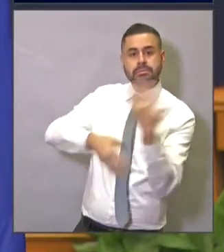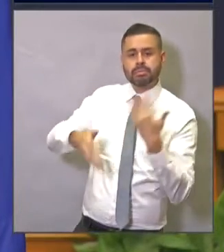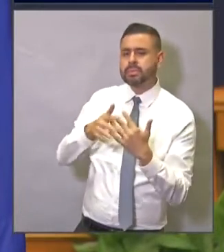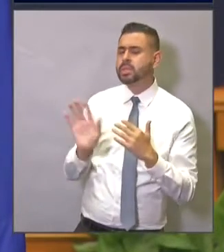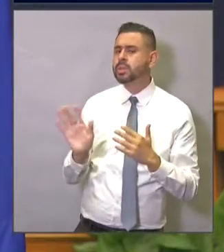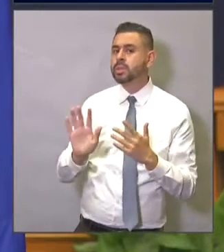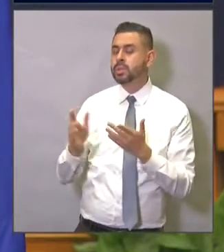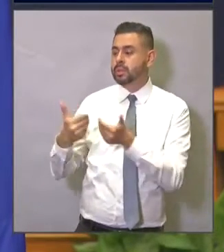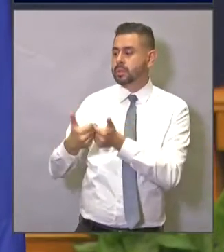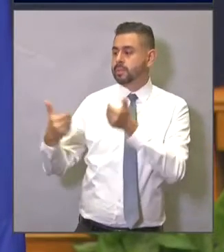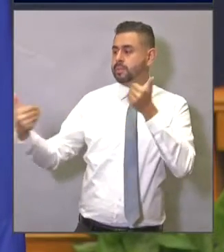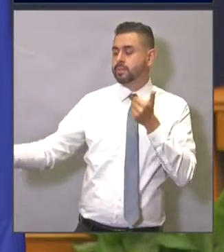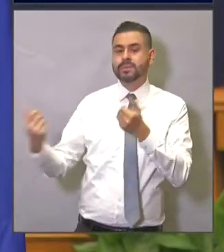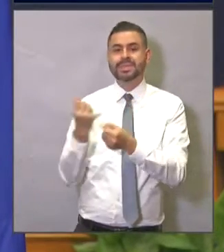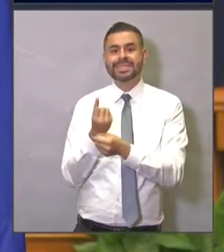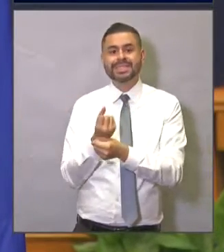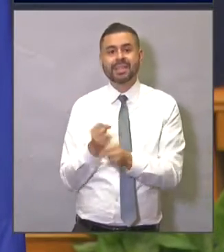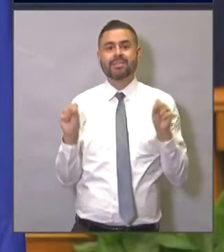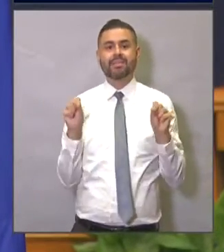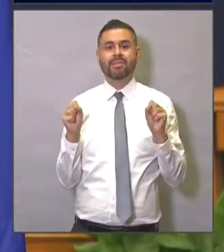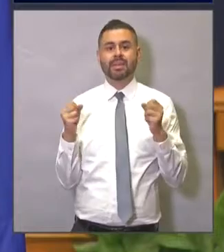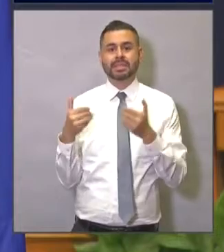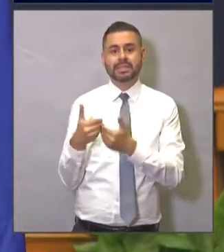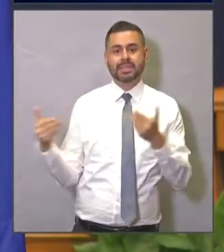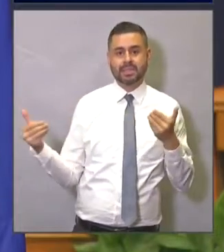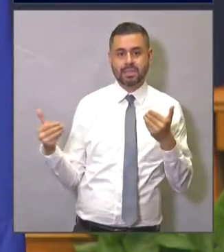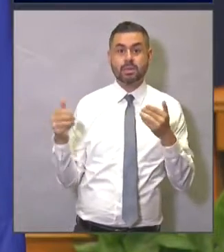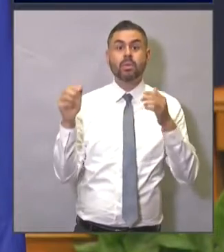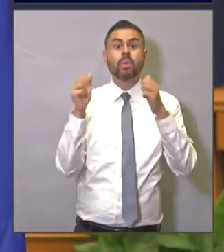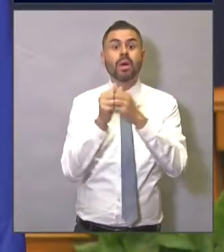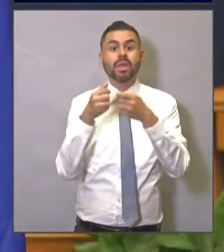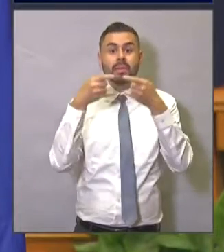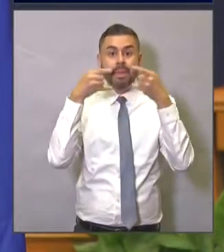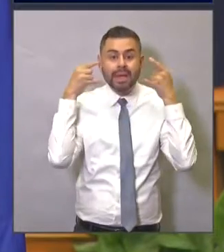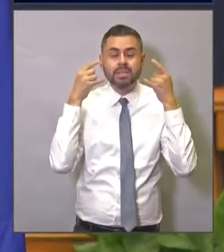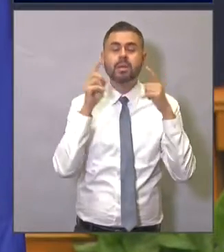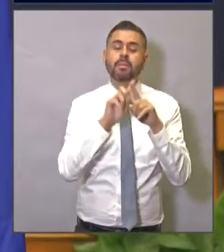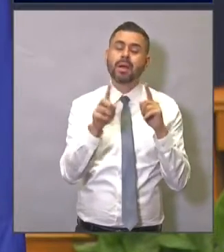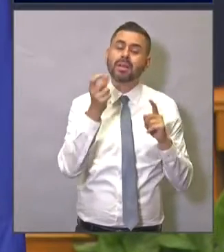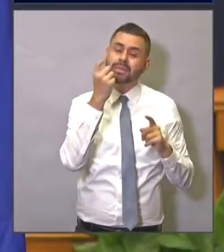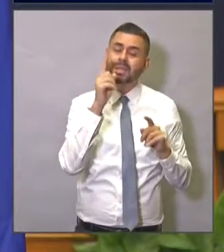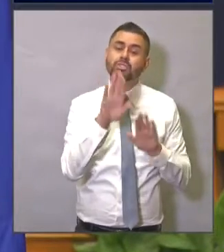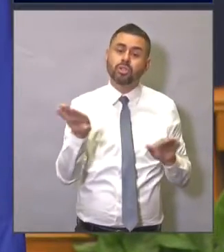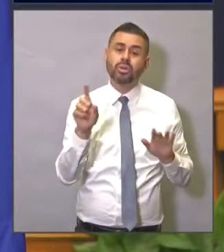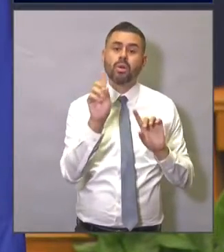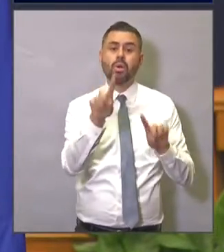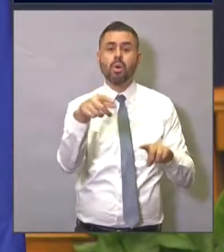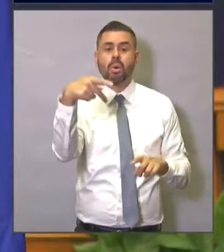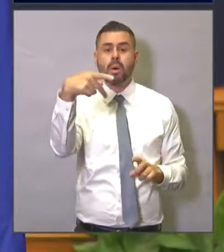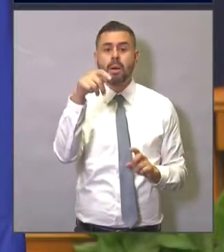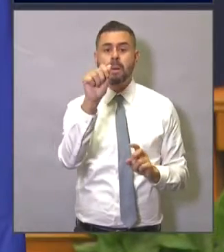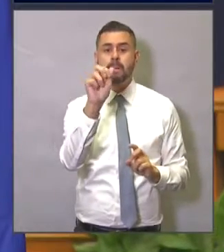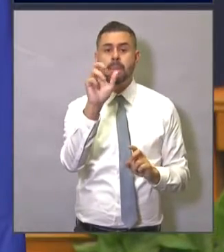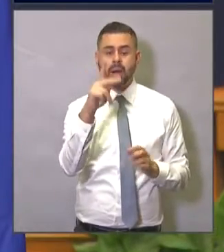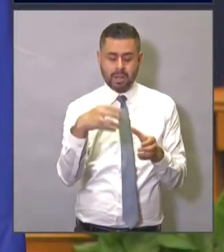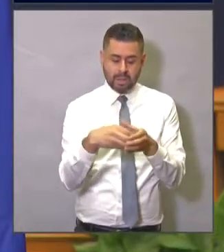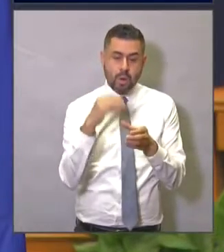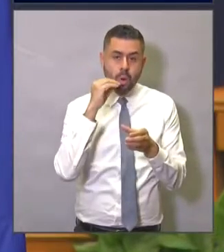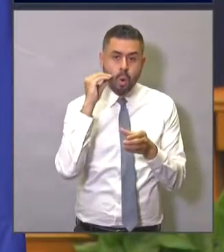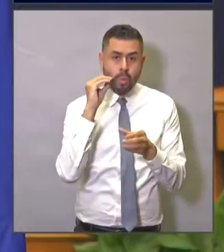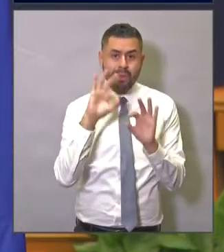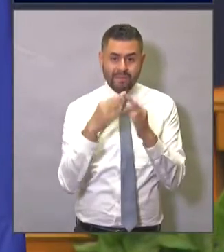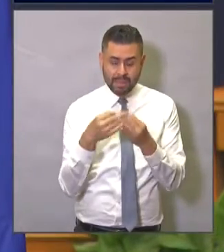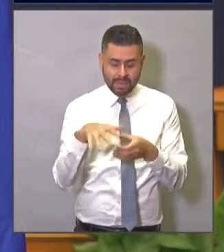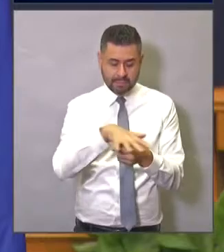harán para asegurarse de que nuestros hijos pueden jugar afuera. El acceso de los patios y